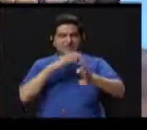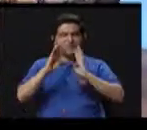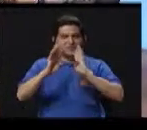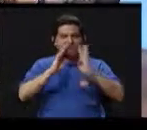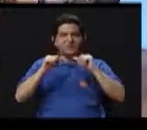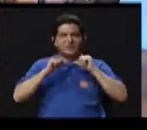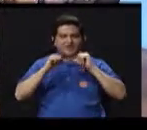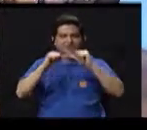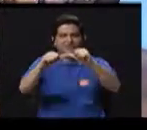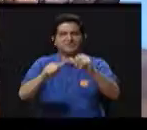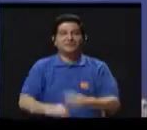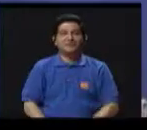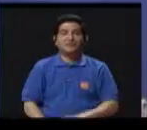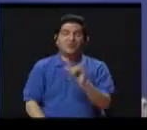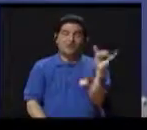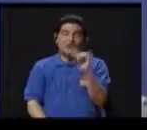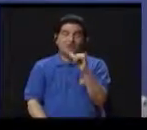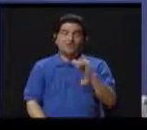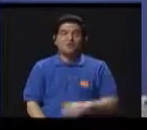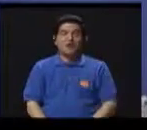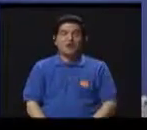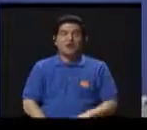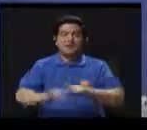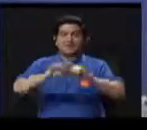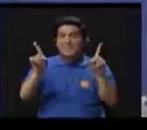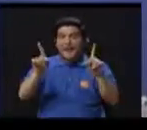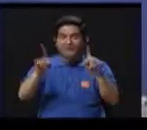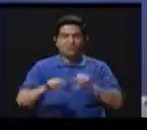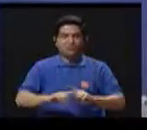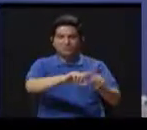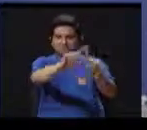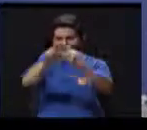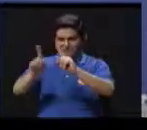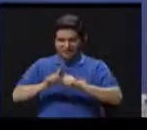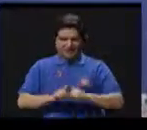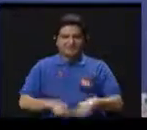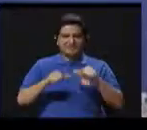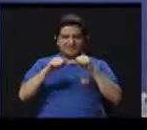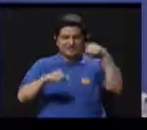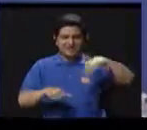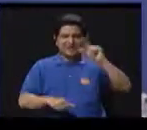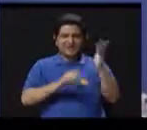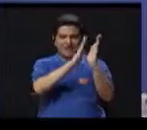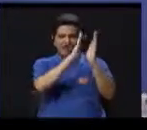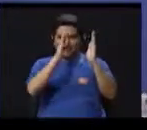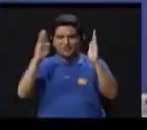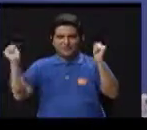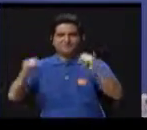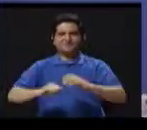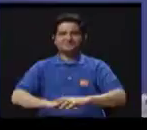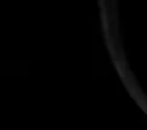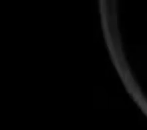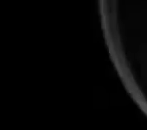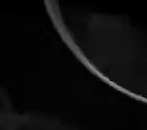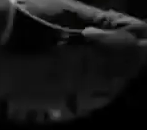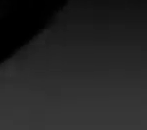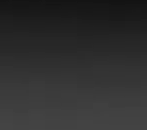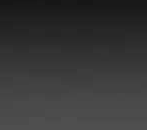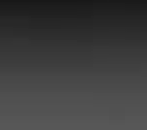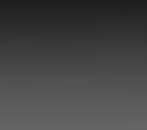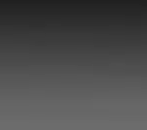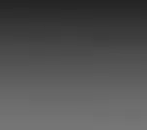para seguir hablando con las creadoras. Muy bien. Igualmente diferentes, lo vemos y continuamos en Lunes de Cinemateca.